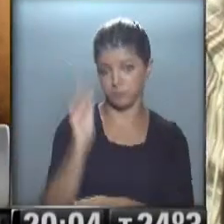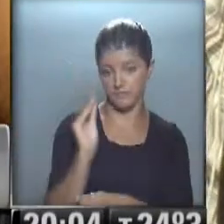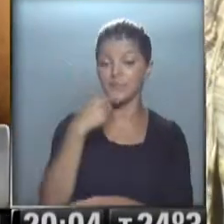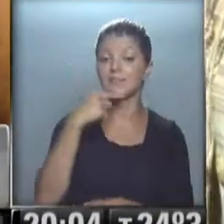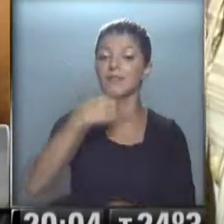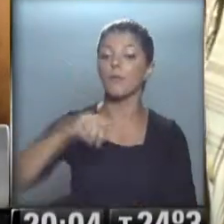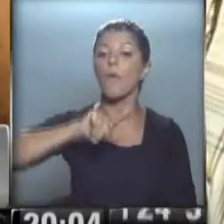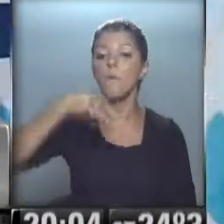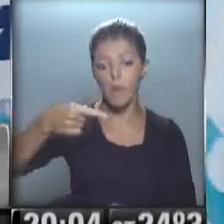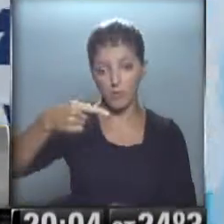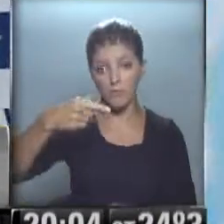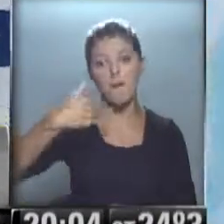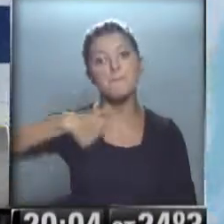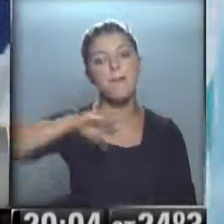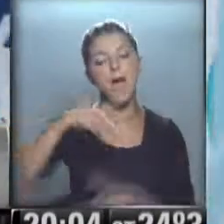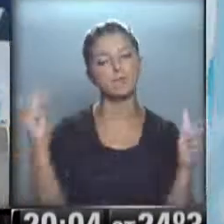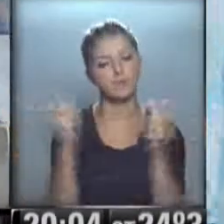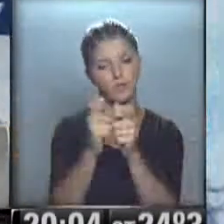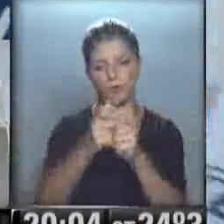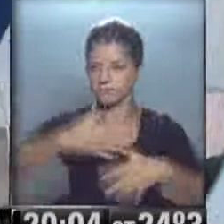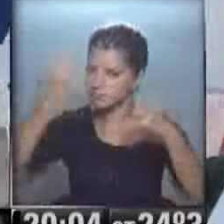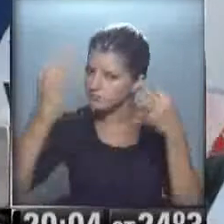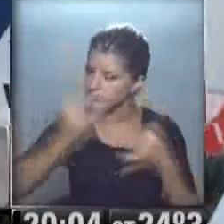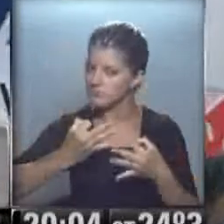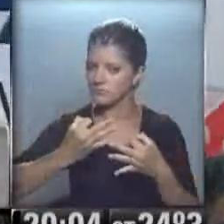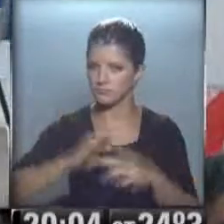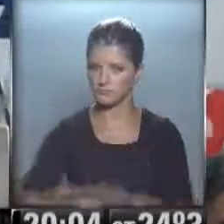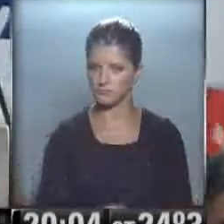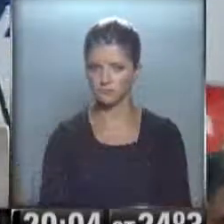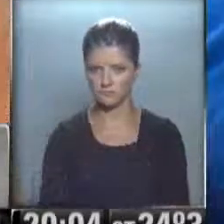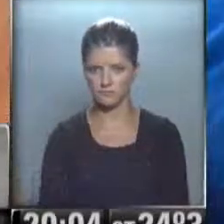semana que viene va a ser una reunión definitiva.